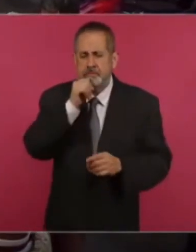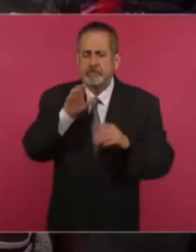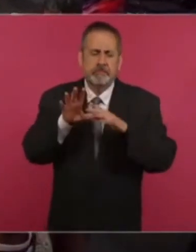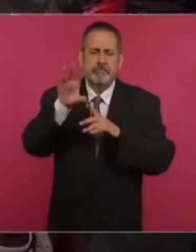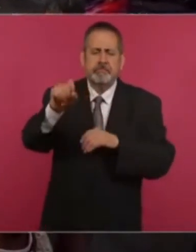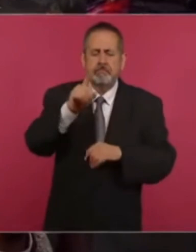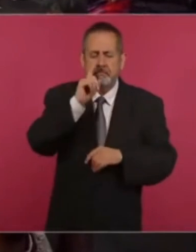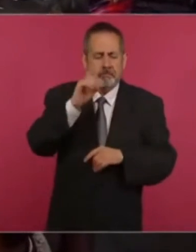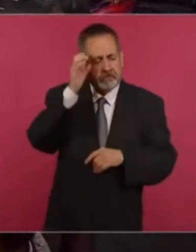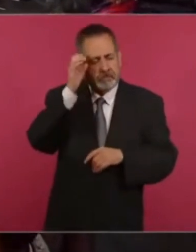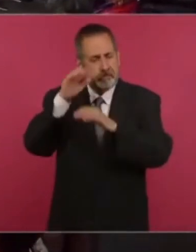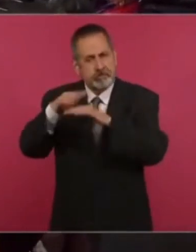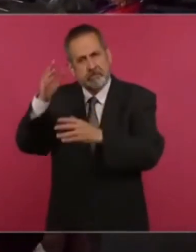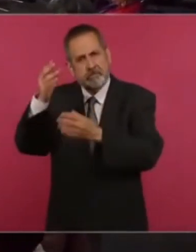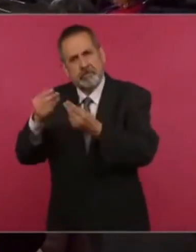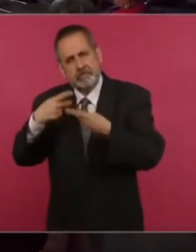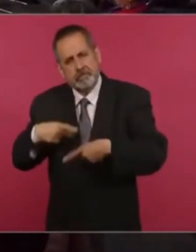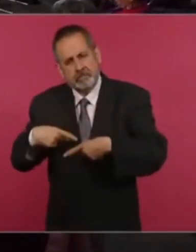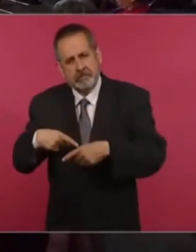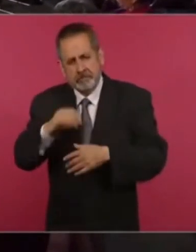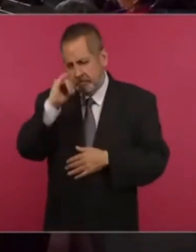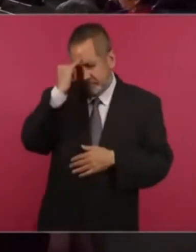está.